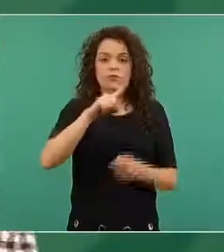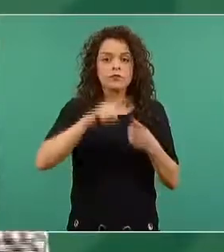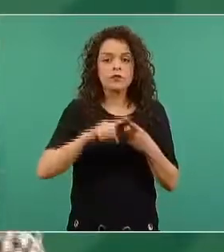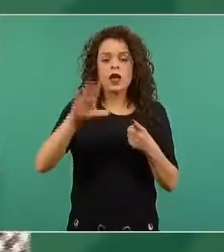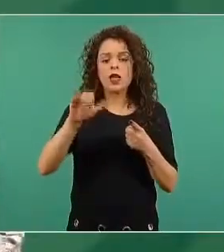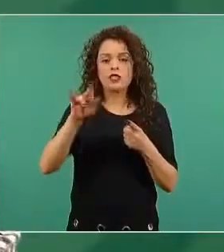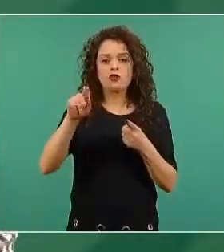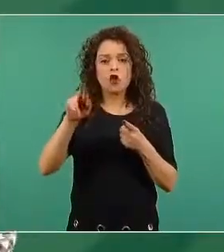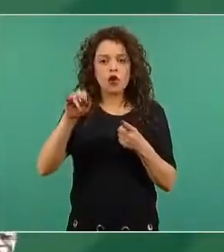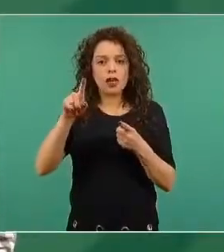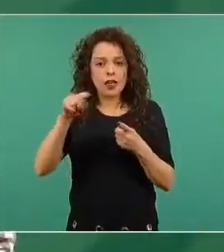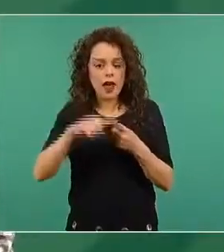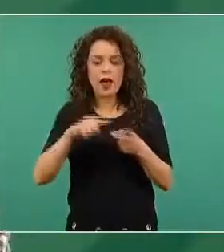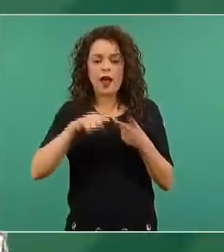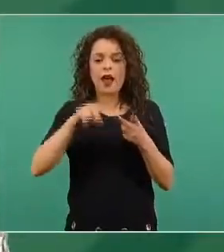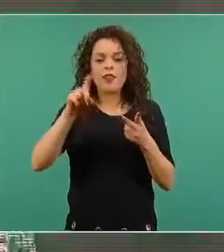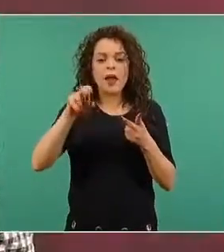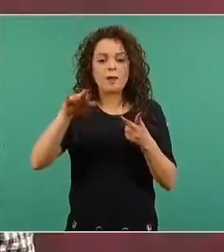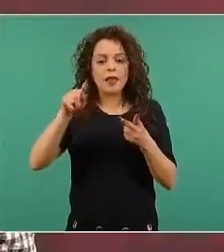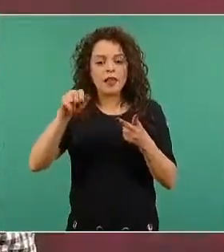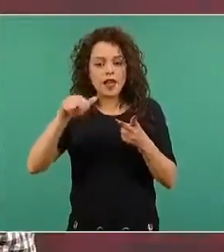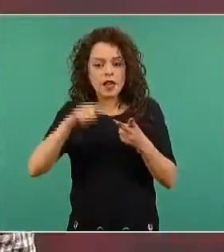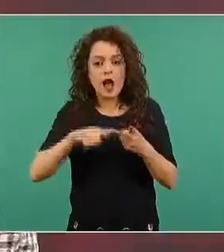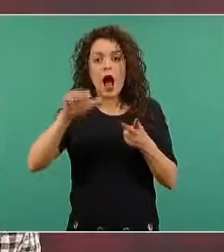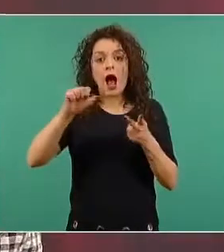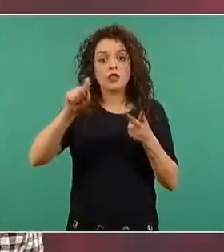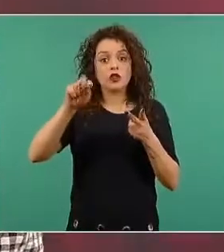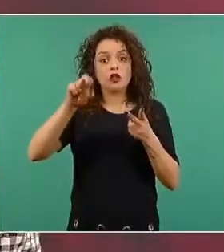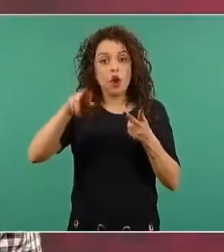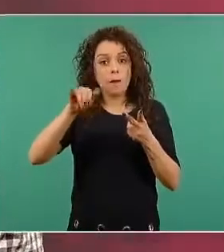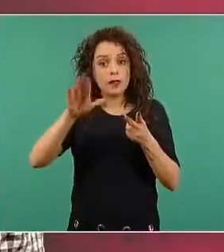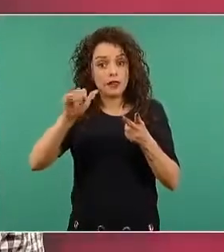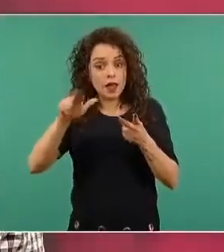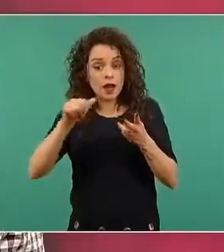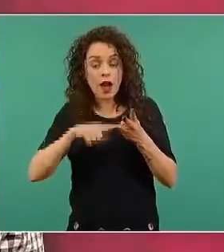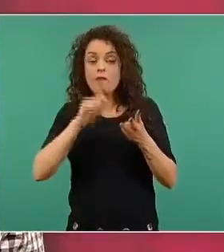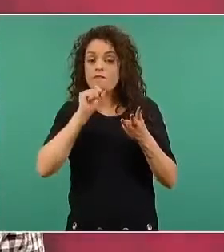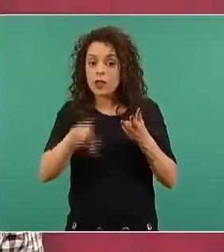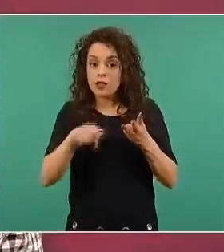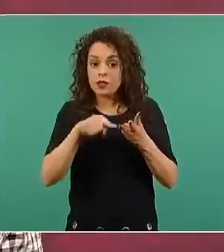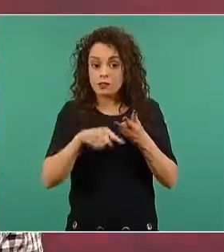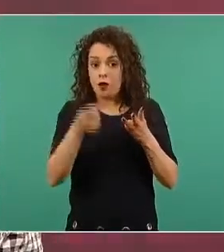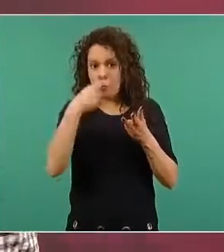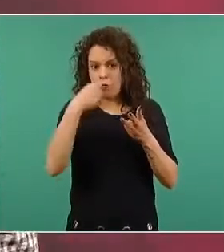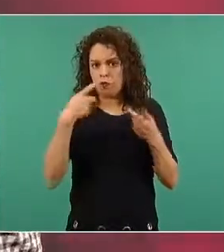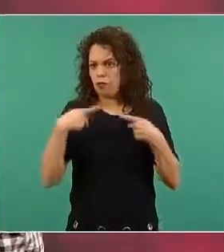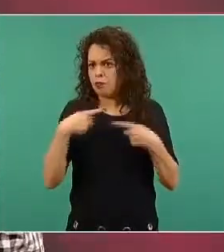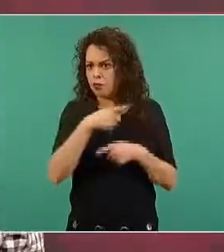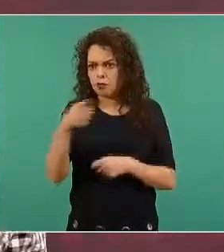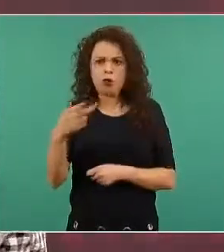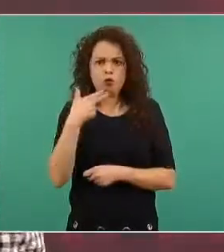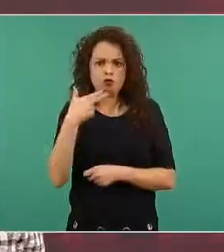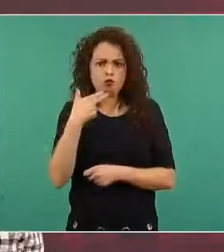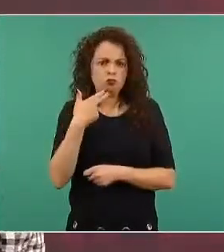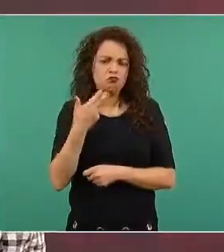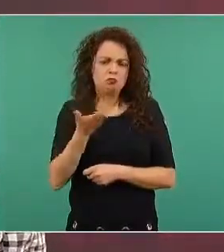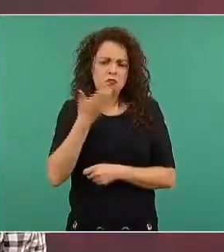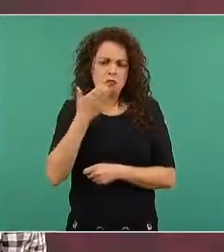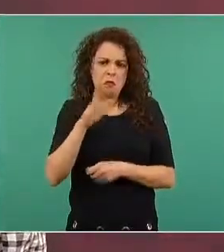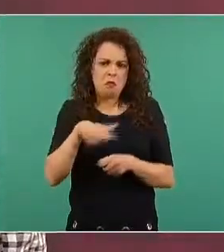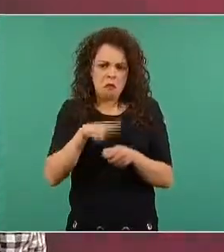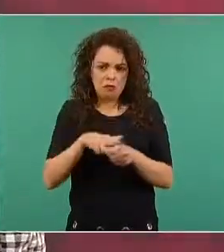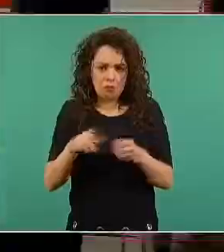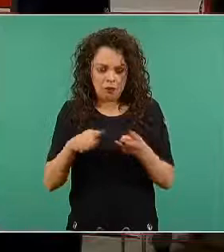ivermectina, así fue con la acitromicina, que es un antibiótico de uso común, y con otros. Y esto